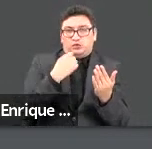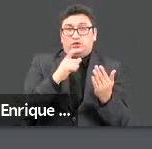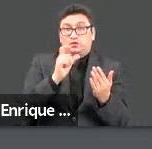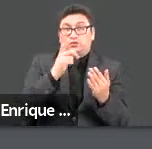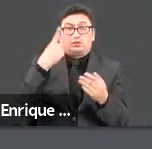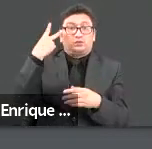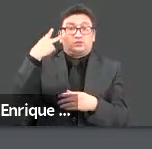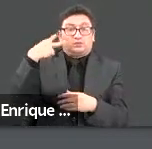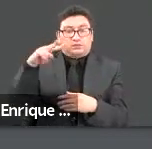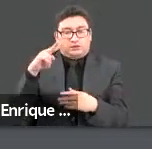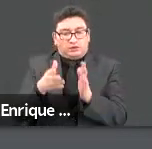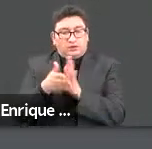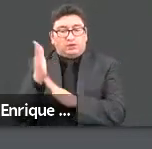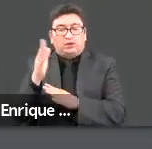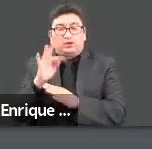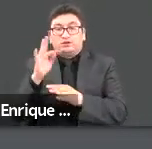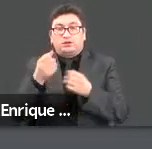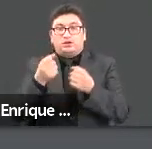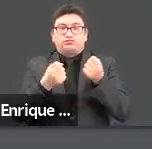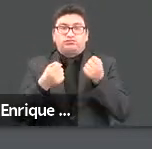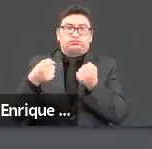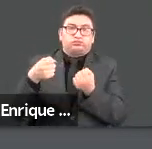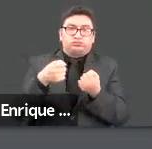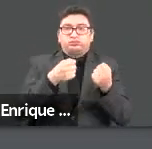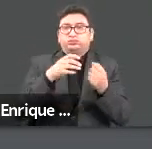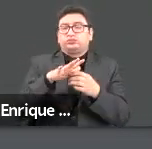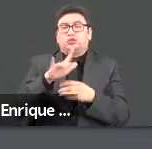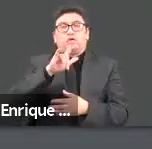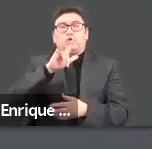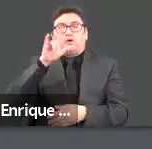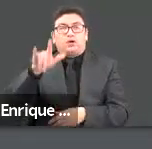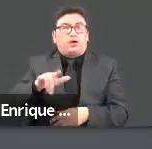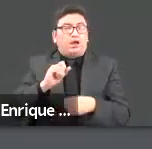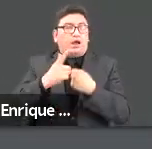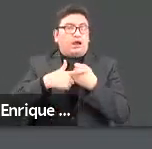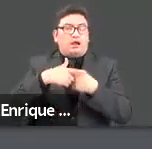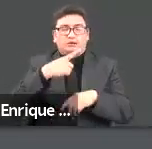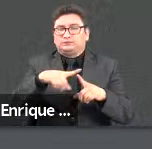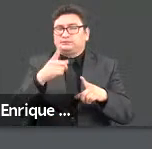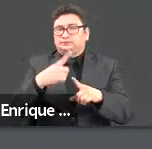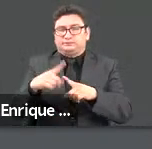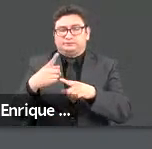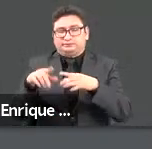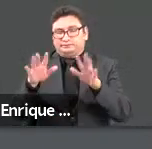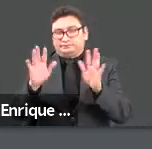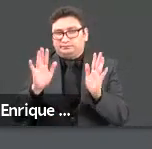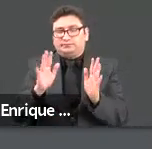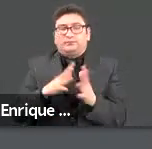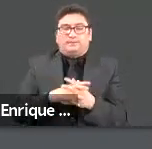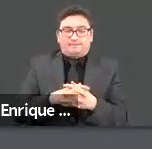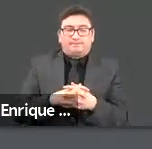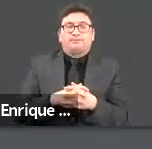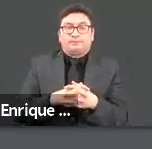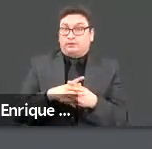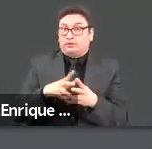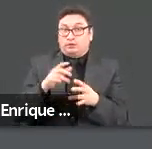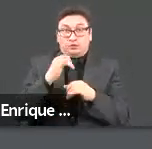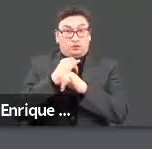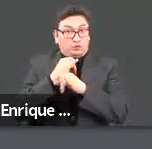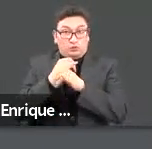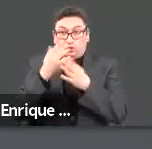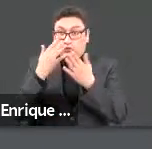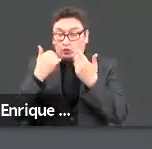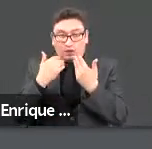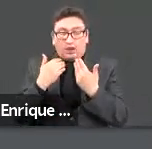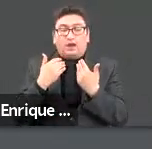viaje, por ejemplo, en un vehículo, en un avión, etcétera, que no exista internet